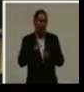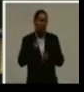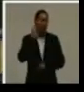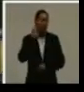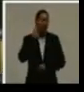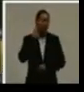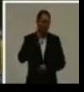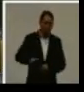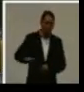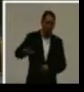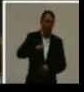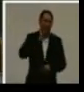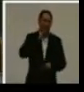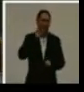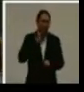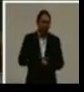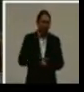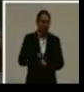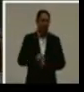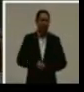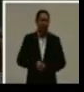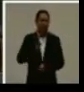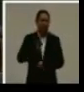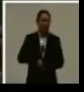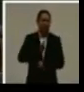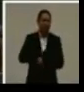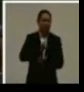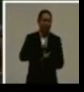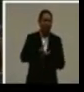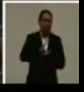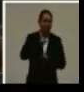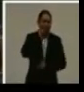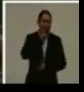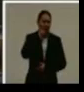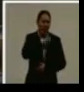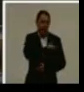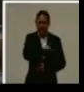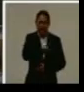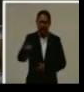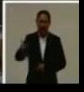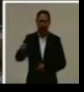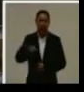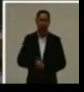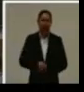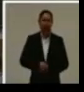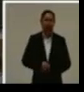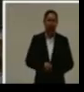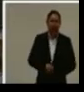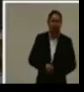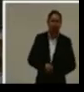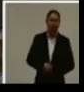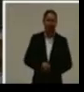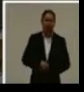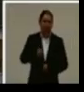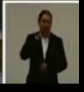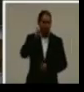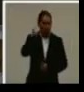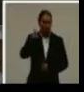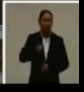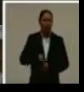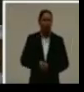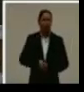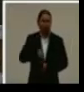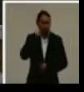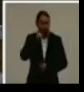también asumamos la responsabilidad de defender los derechos de la mujer en hechos. Y yo sé que tú eres